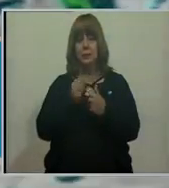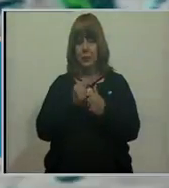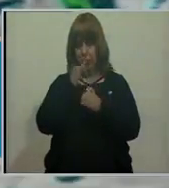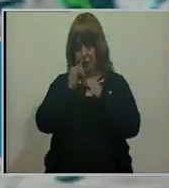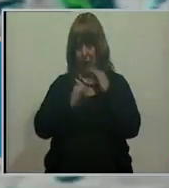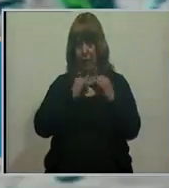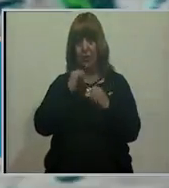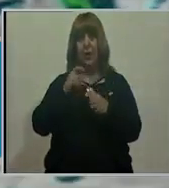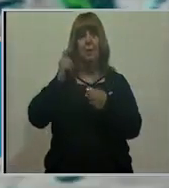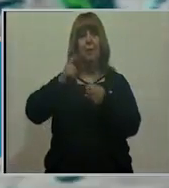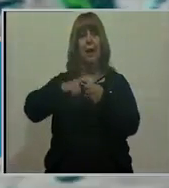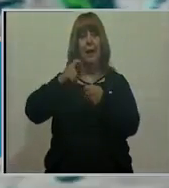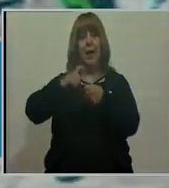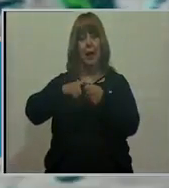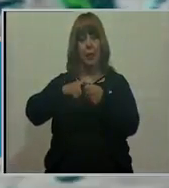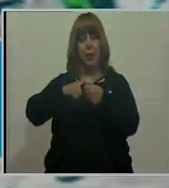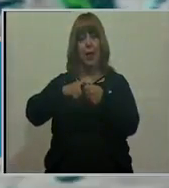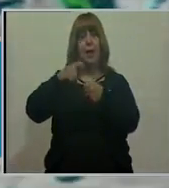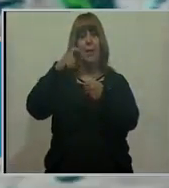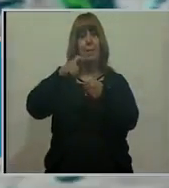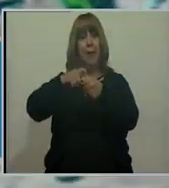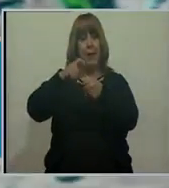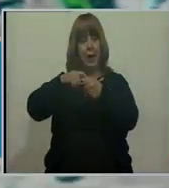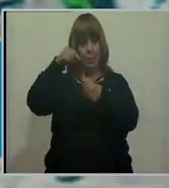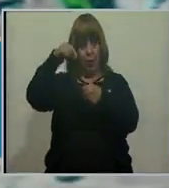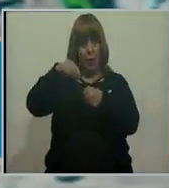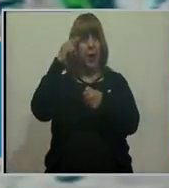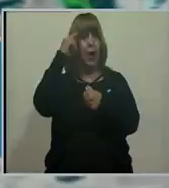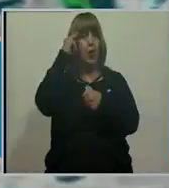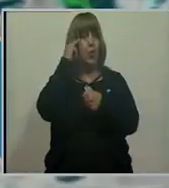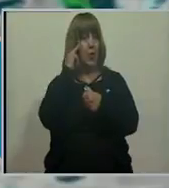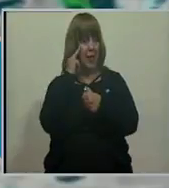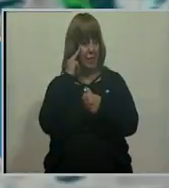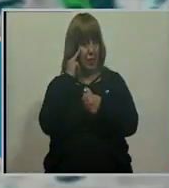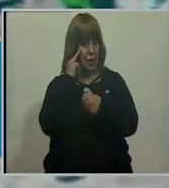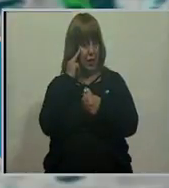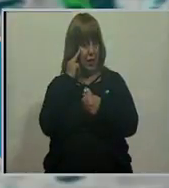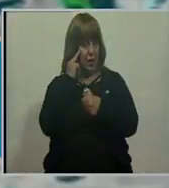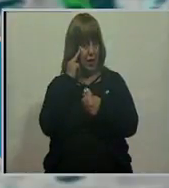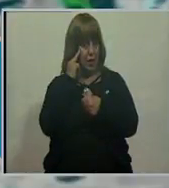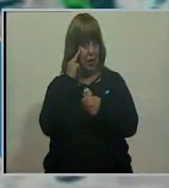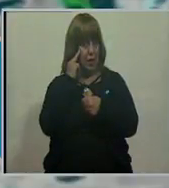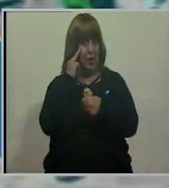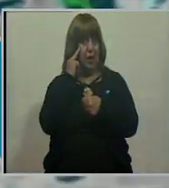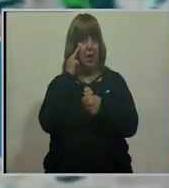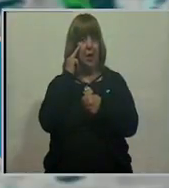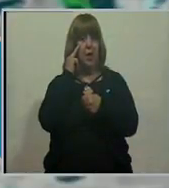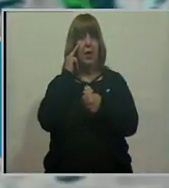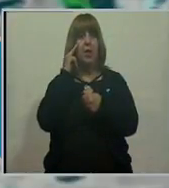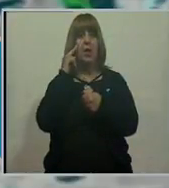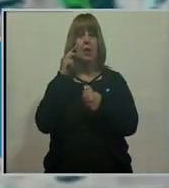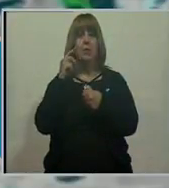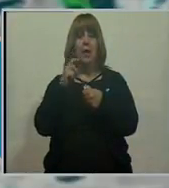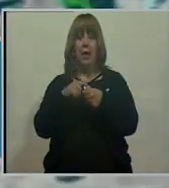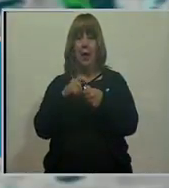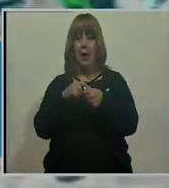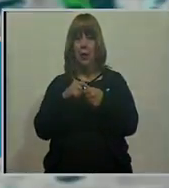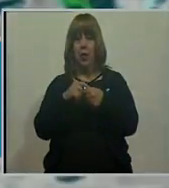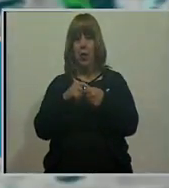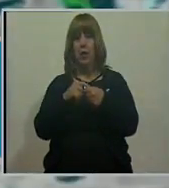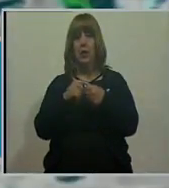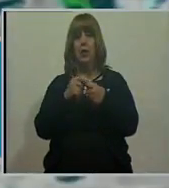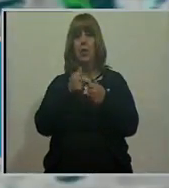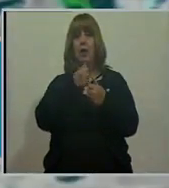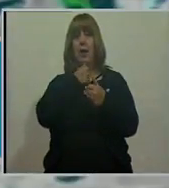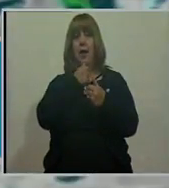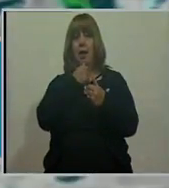cuento. Malargüe tiene 9 grados de temperatura en este momento. Y la temperatura del punto de rocío, que